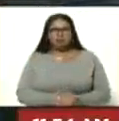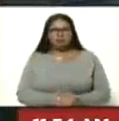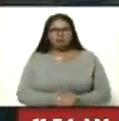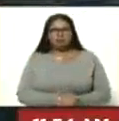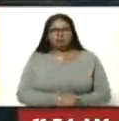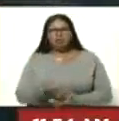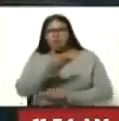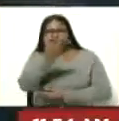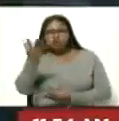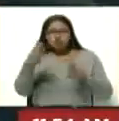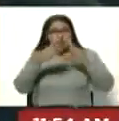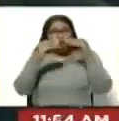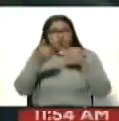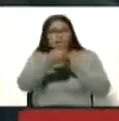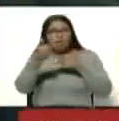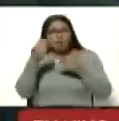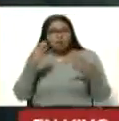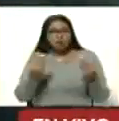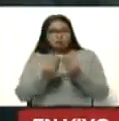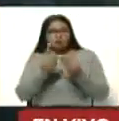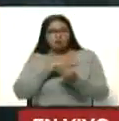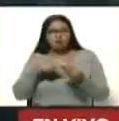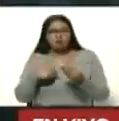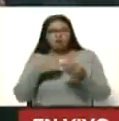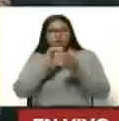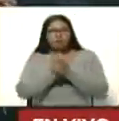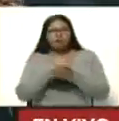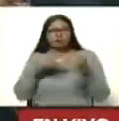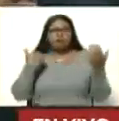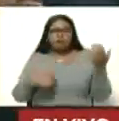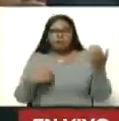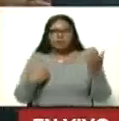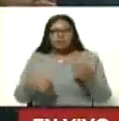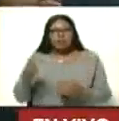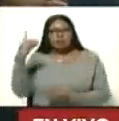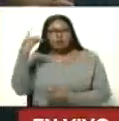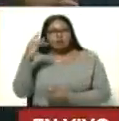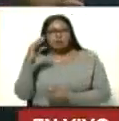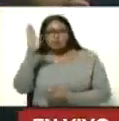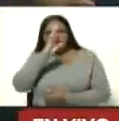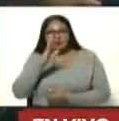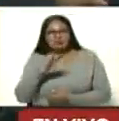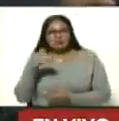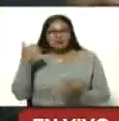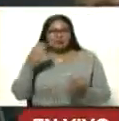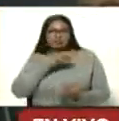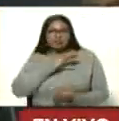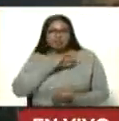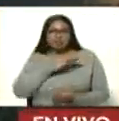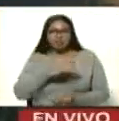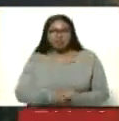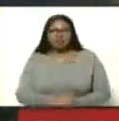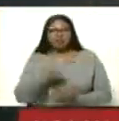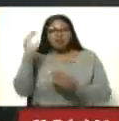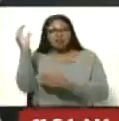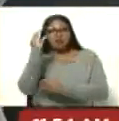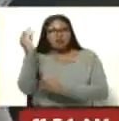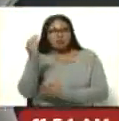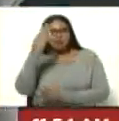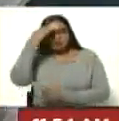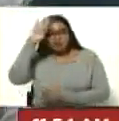A todas y a todos, aquí están con nosotros compañeros de Argentina, Bolivia, Brasil, Chile, Colombia,